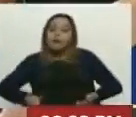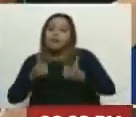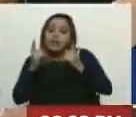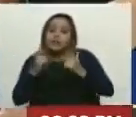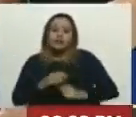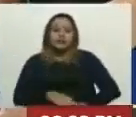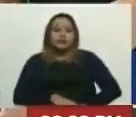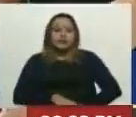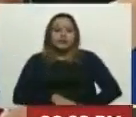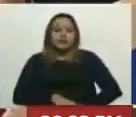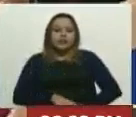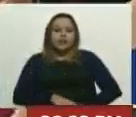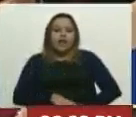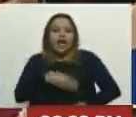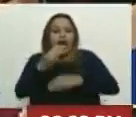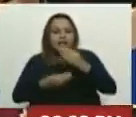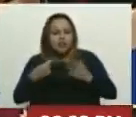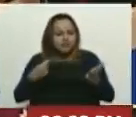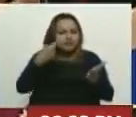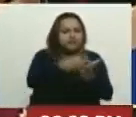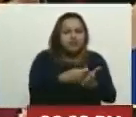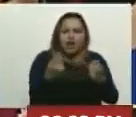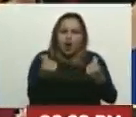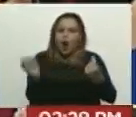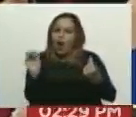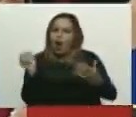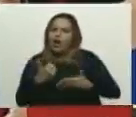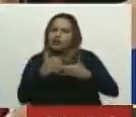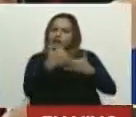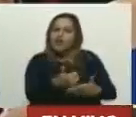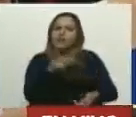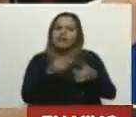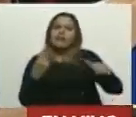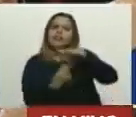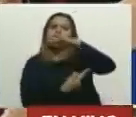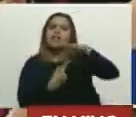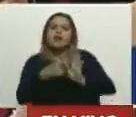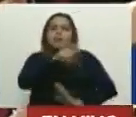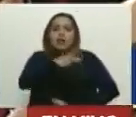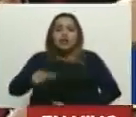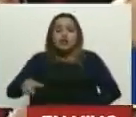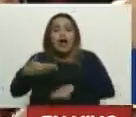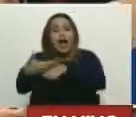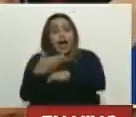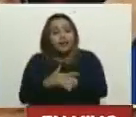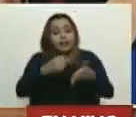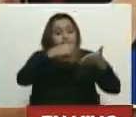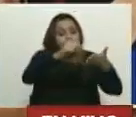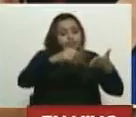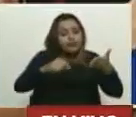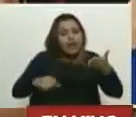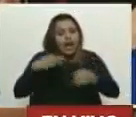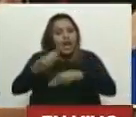le permita gozar de una asignación económica o una ayuda basada en la data de personas ya registradas por